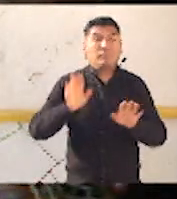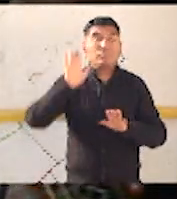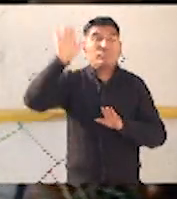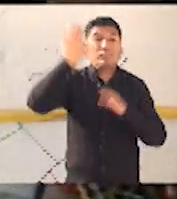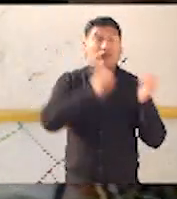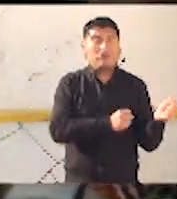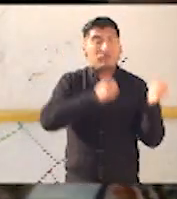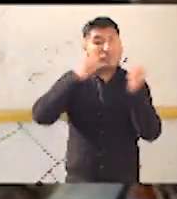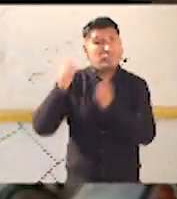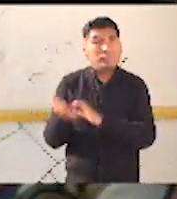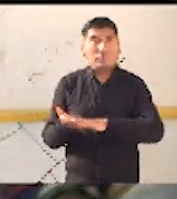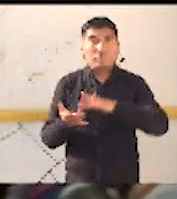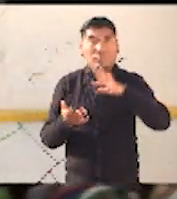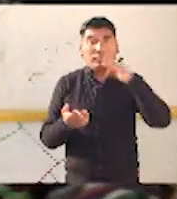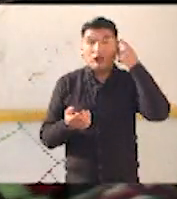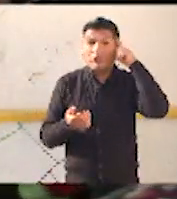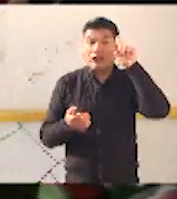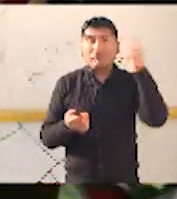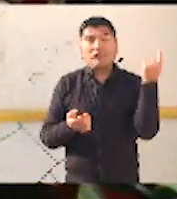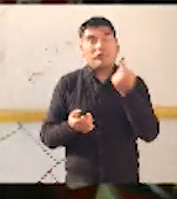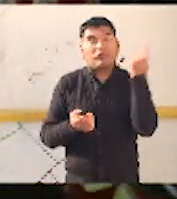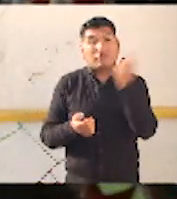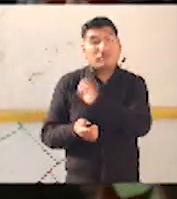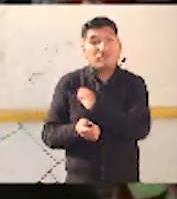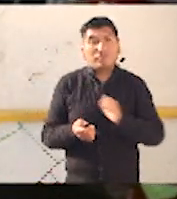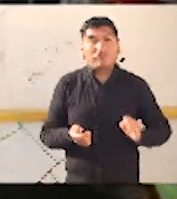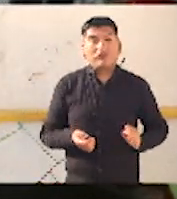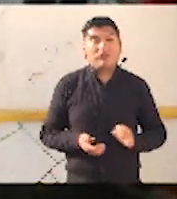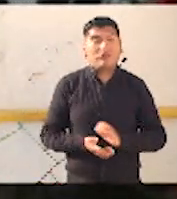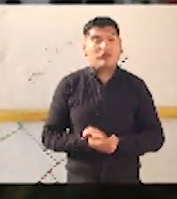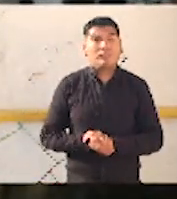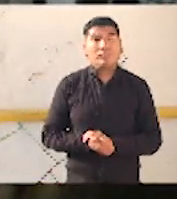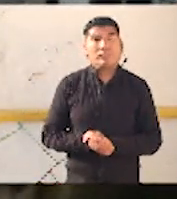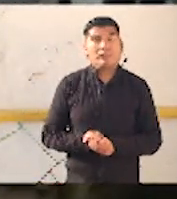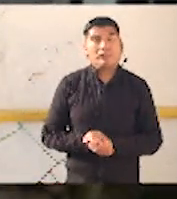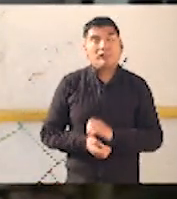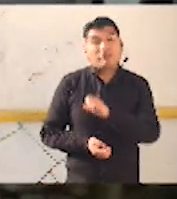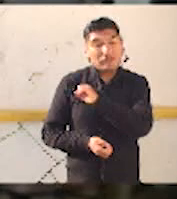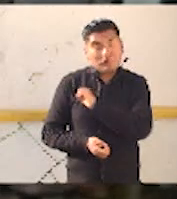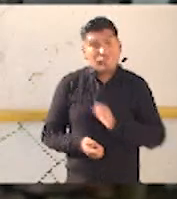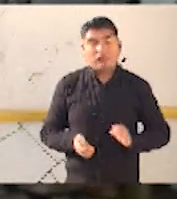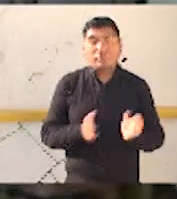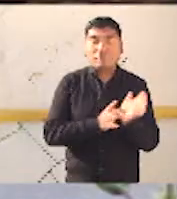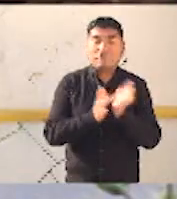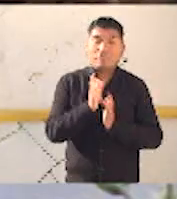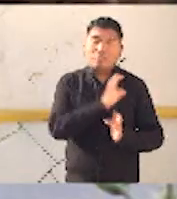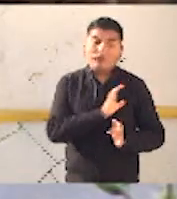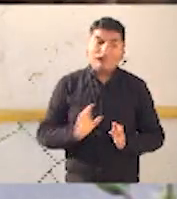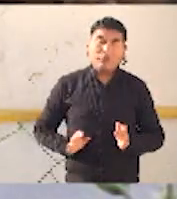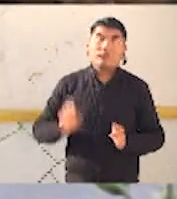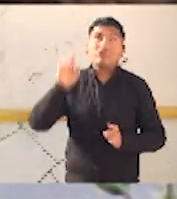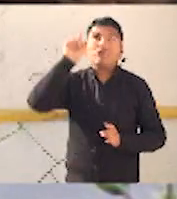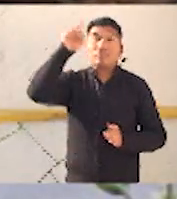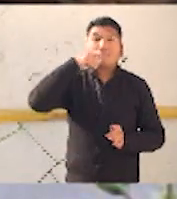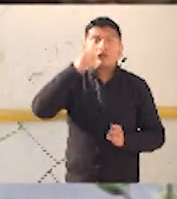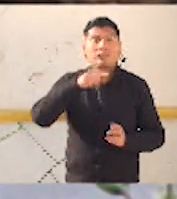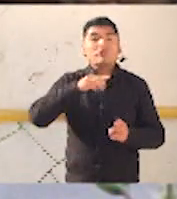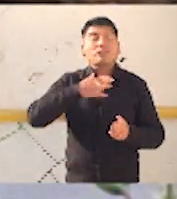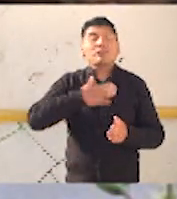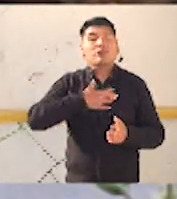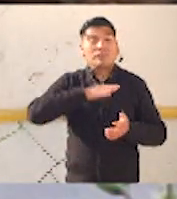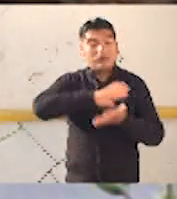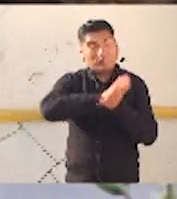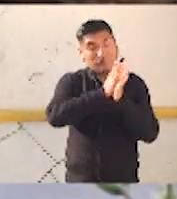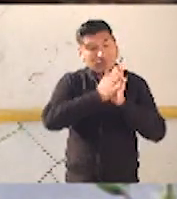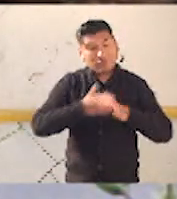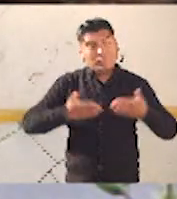Tuyo es el poder y la gloria por siempre, Señor. Señor Jesucristo, que dijiste a tus apóstoles, la